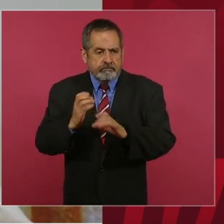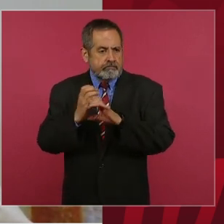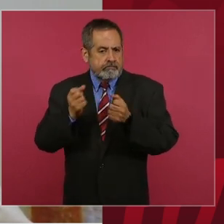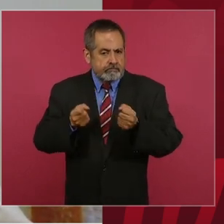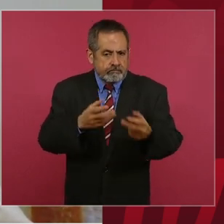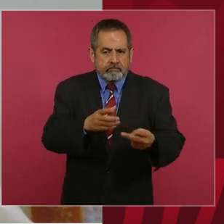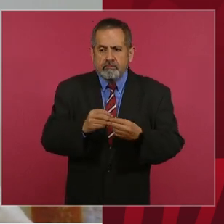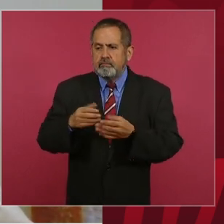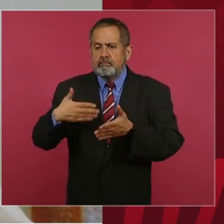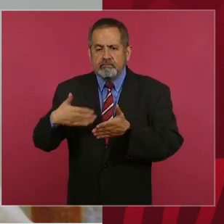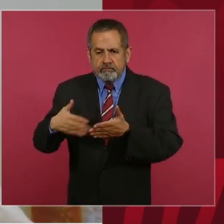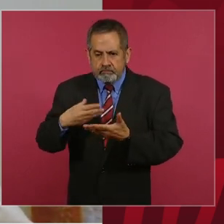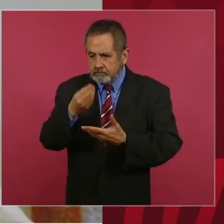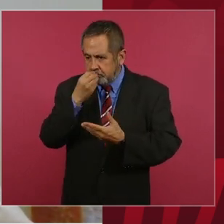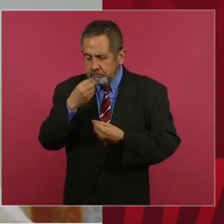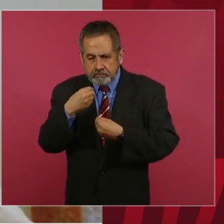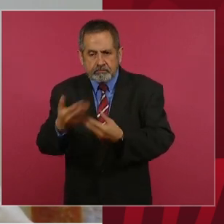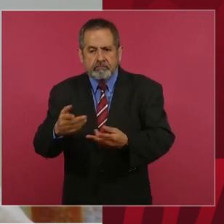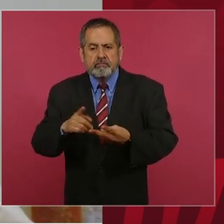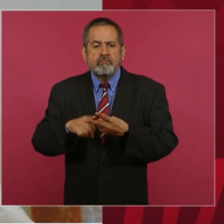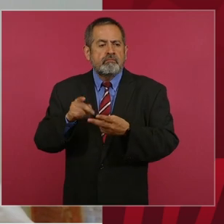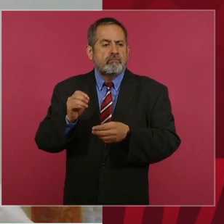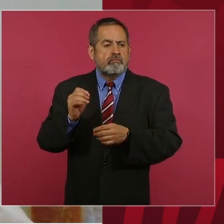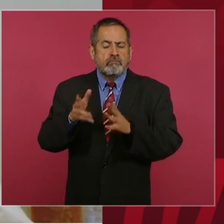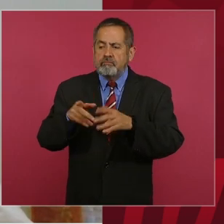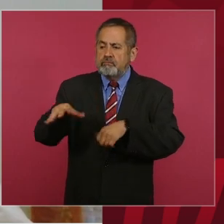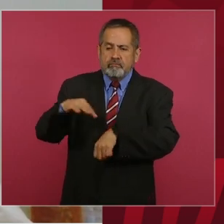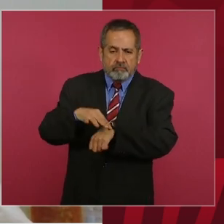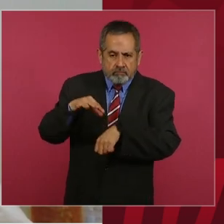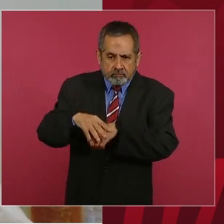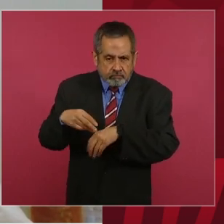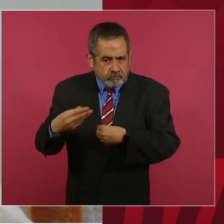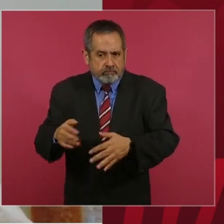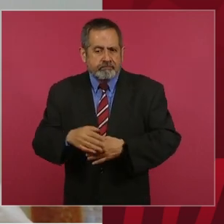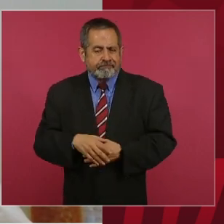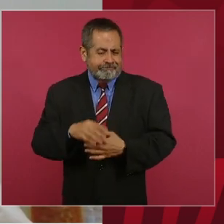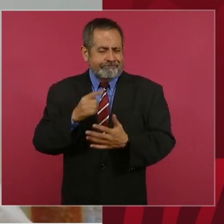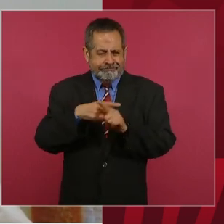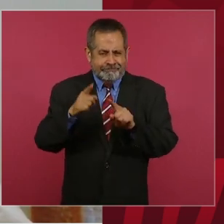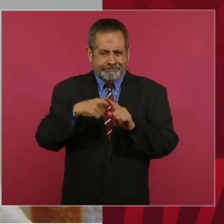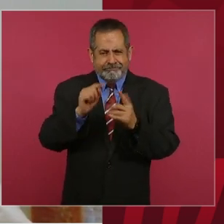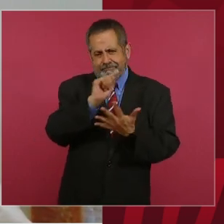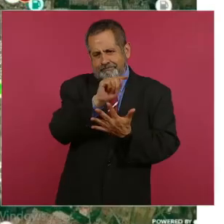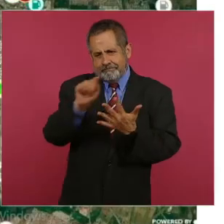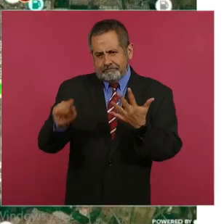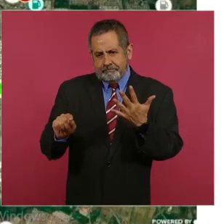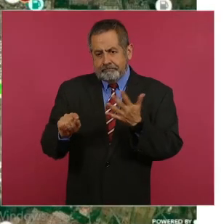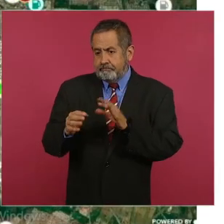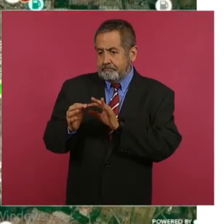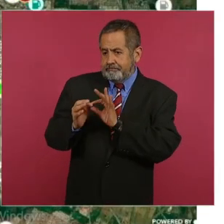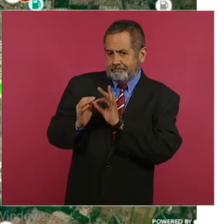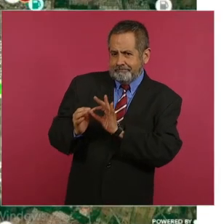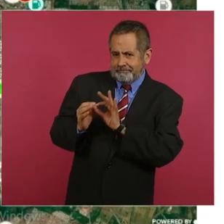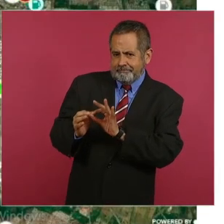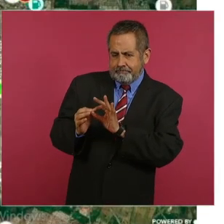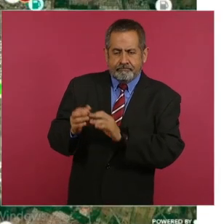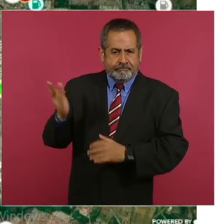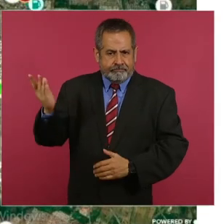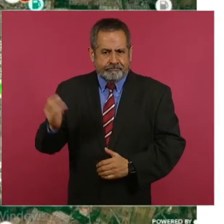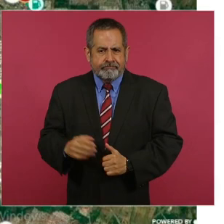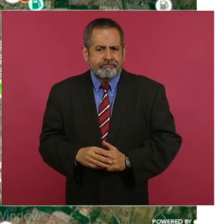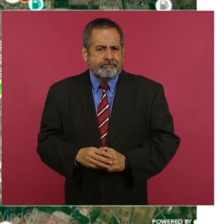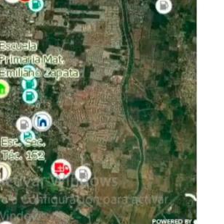cocina móvil o un servicio médico. Hemos estado trabajando de una manera muy coordinada y aquí vamos a continuar